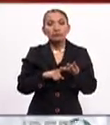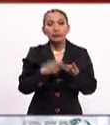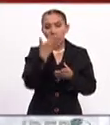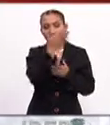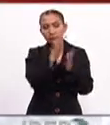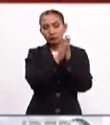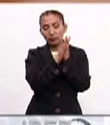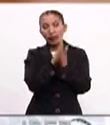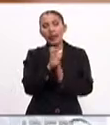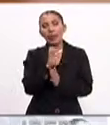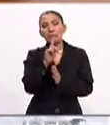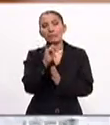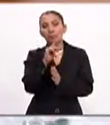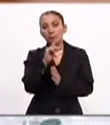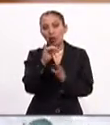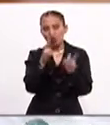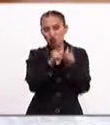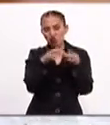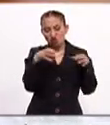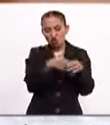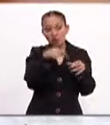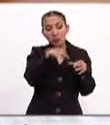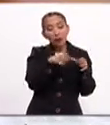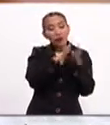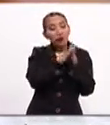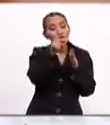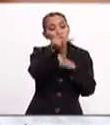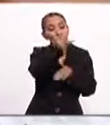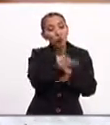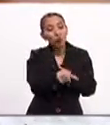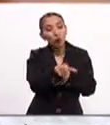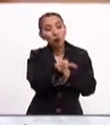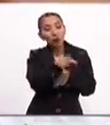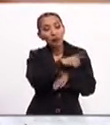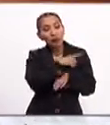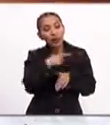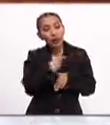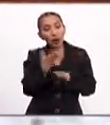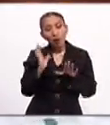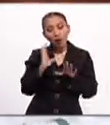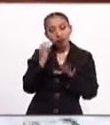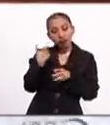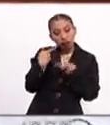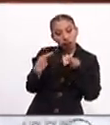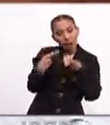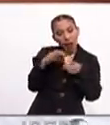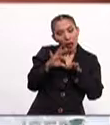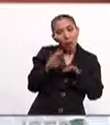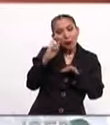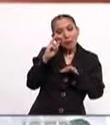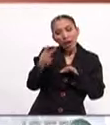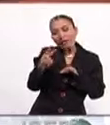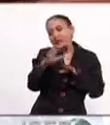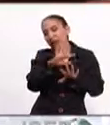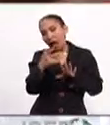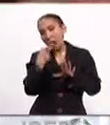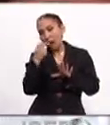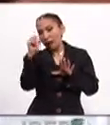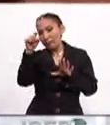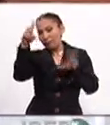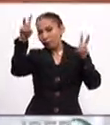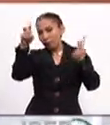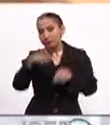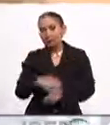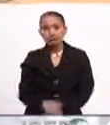pide a los episcopados nacionales que tengan una actitud de medidas concretas a la luz de lo que se ha conversado